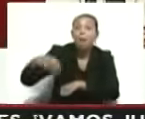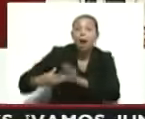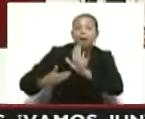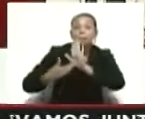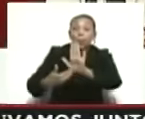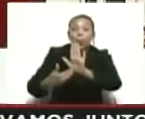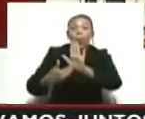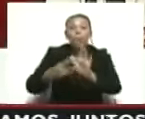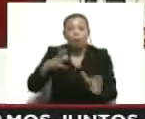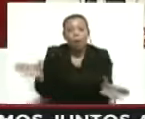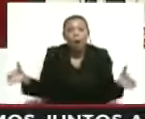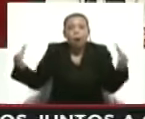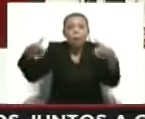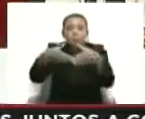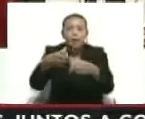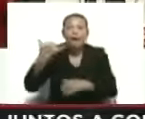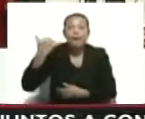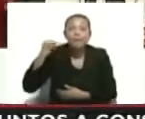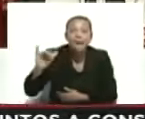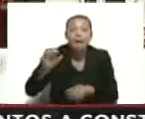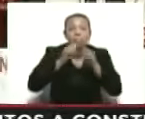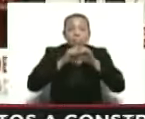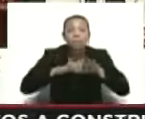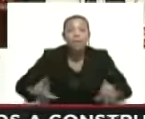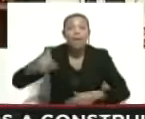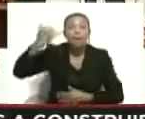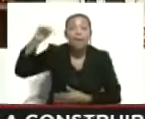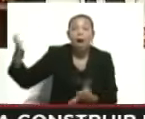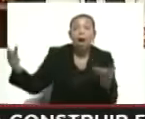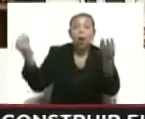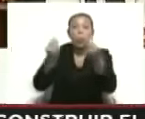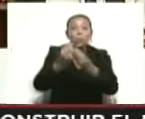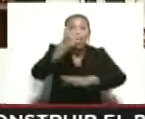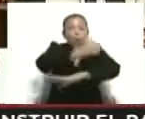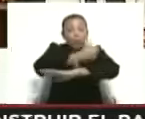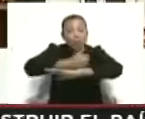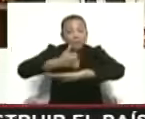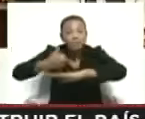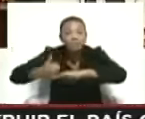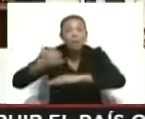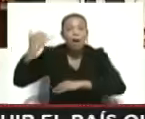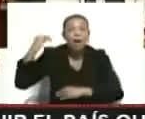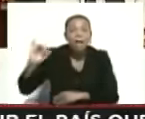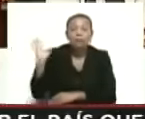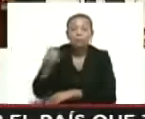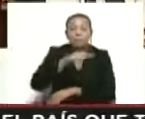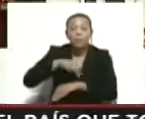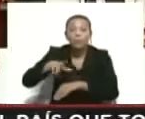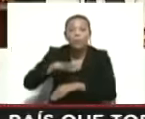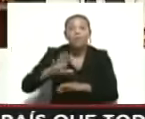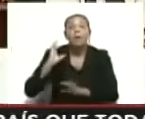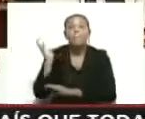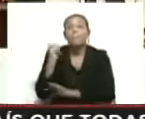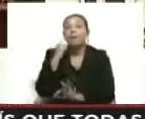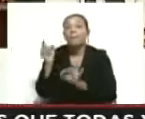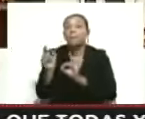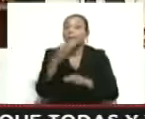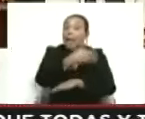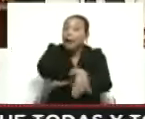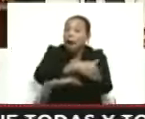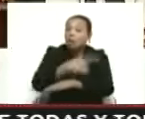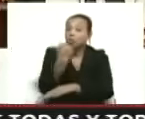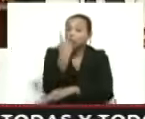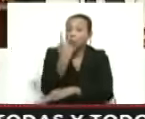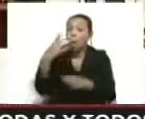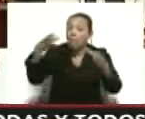de la organización y el despliegue junto a nuestra Junta Directiva de las sesiones y en el parlamentarismo de calle, no solo a